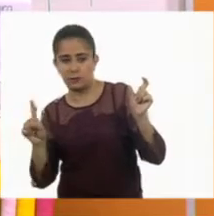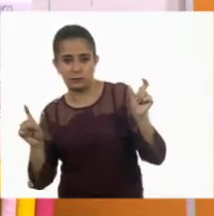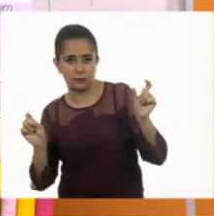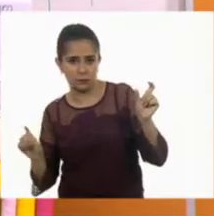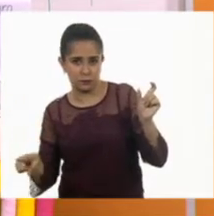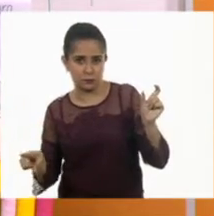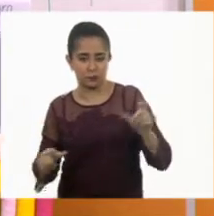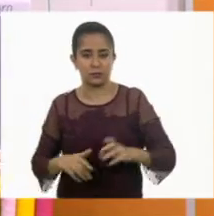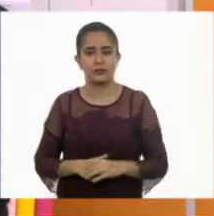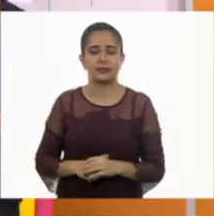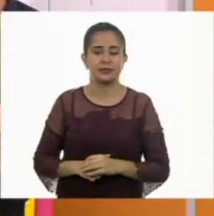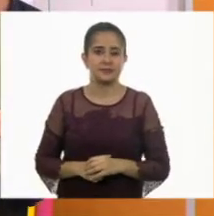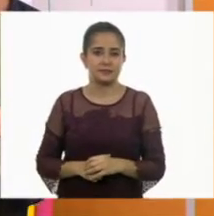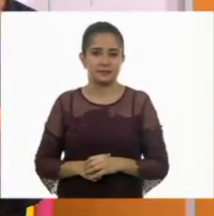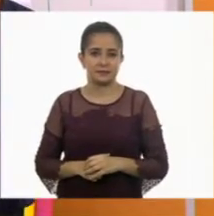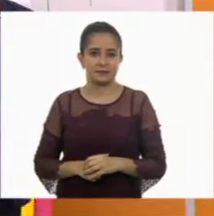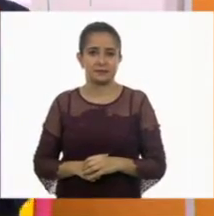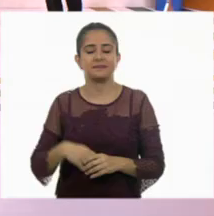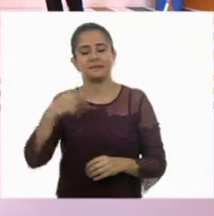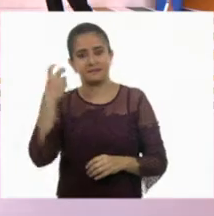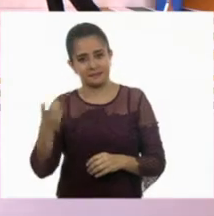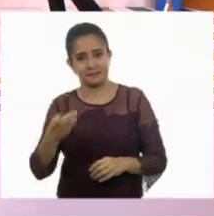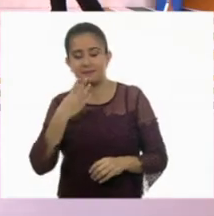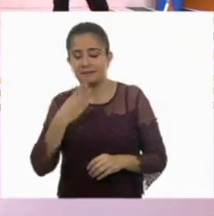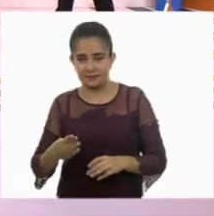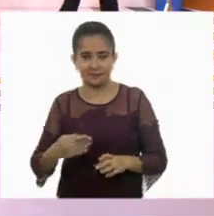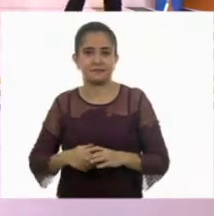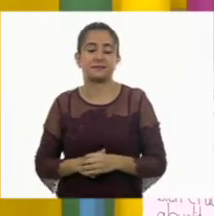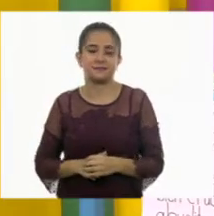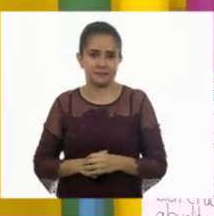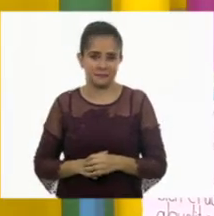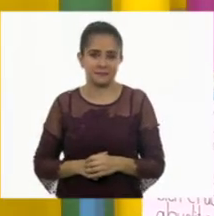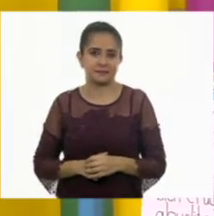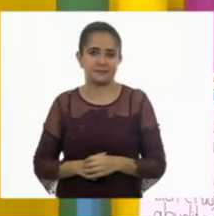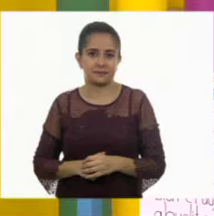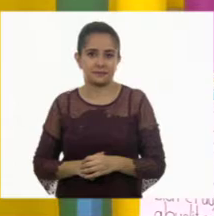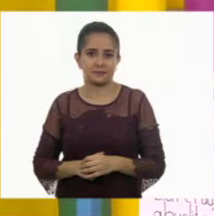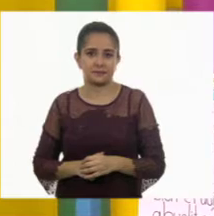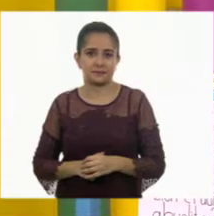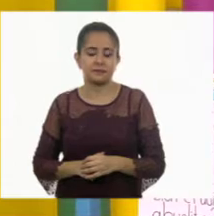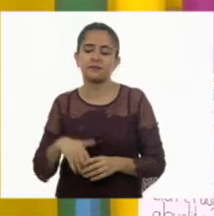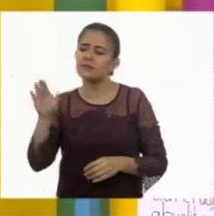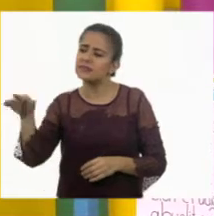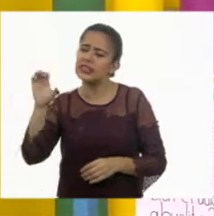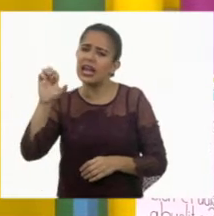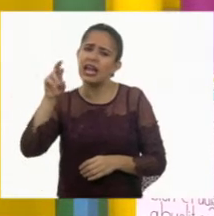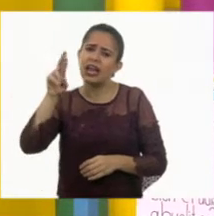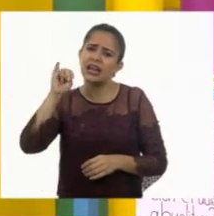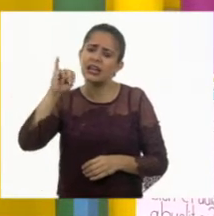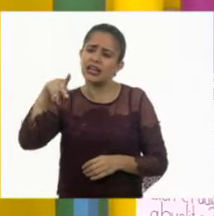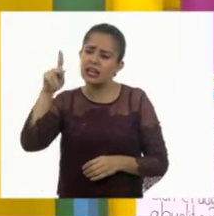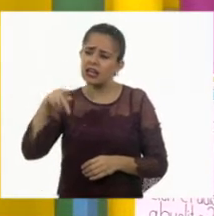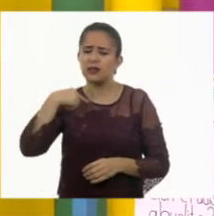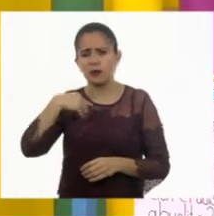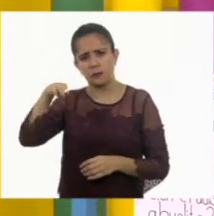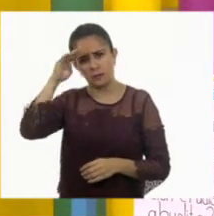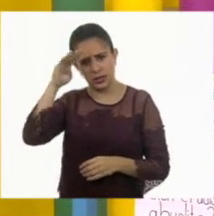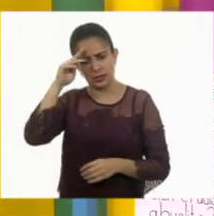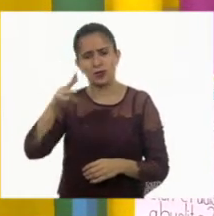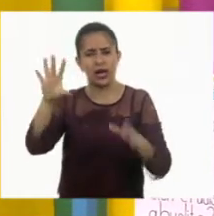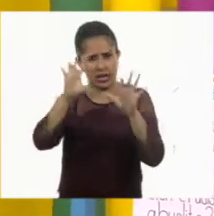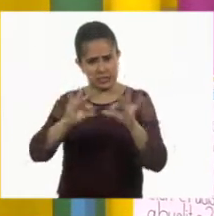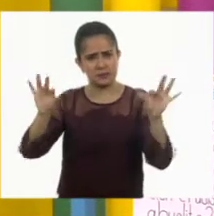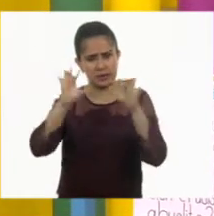ganchito y hasta el último el puntito. Sí, la línea va para abajo, ¿verdad? Exacto. Que sí. Oye, Eric, creo que es momento de recapitular para